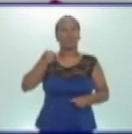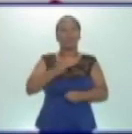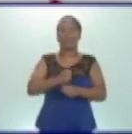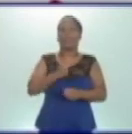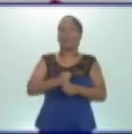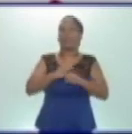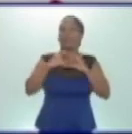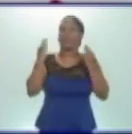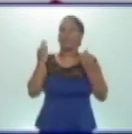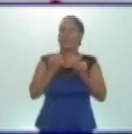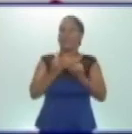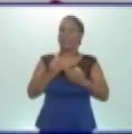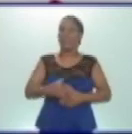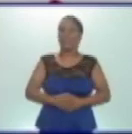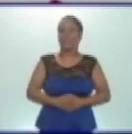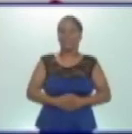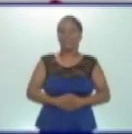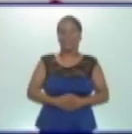y